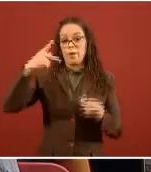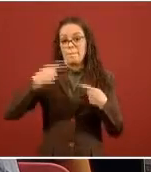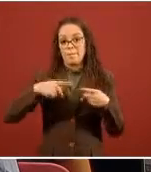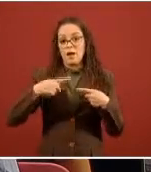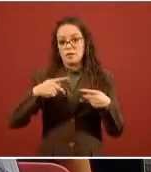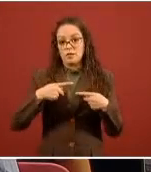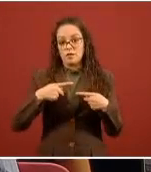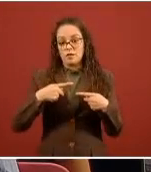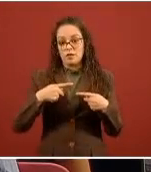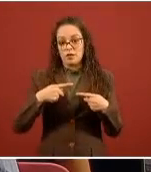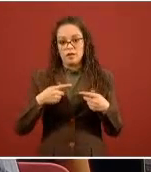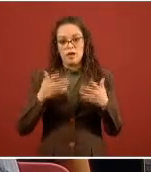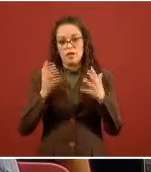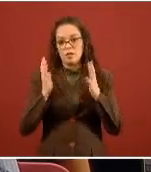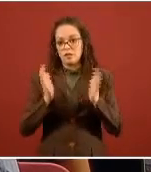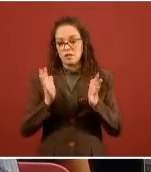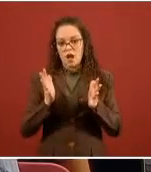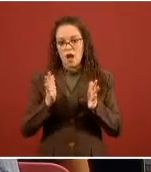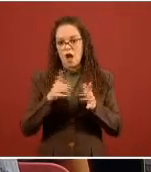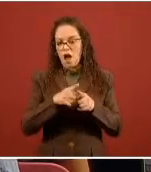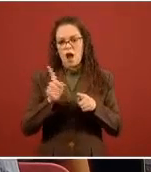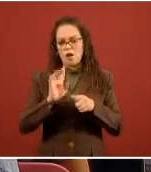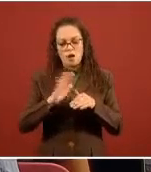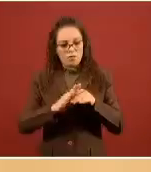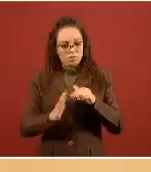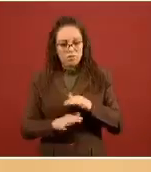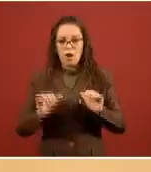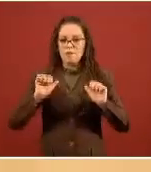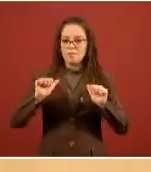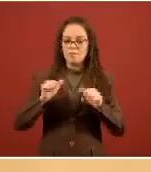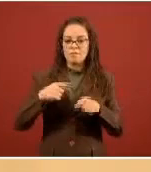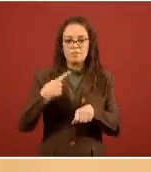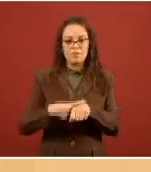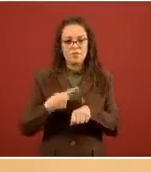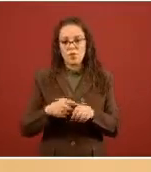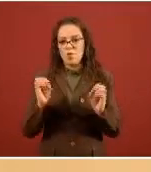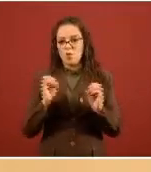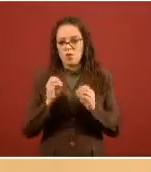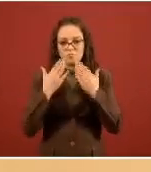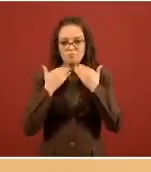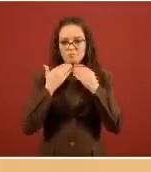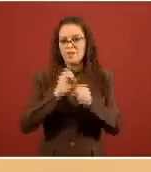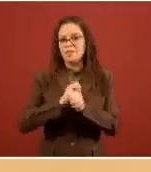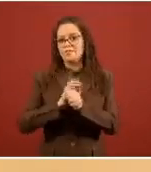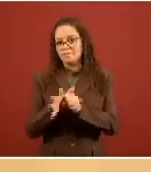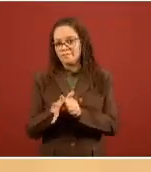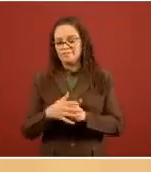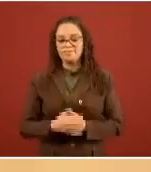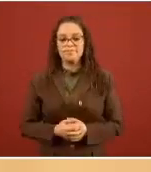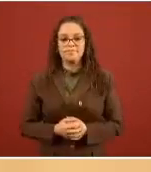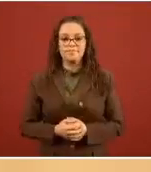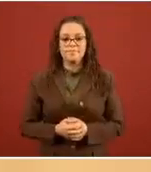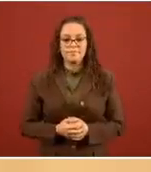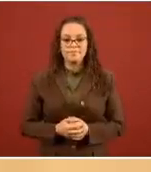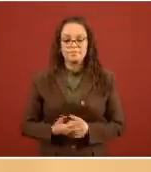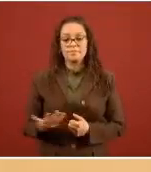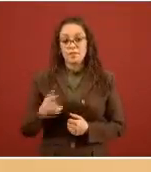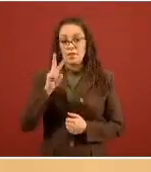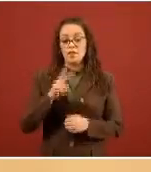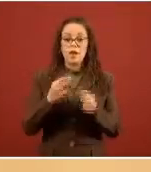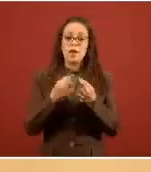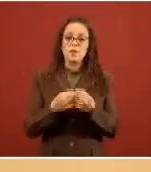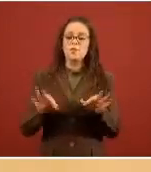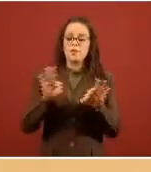sido descartada a la enfermedad como casos negativos. Entonces es importante comentar que si nosotros